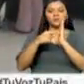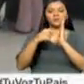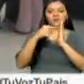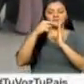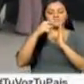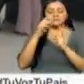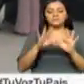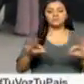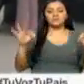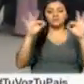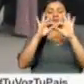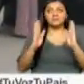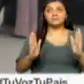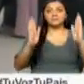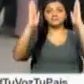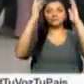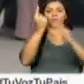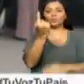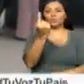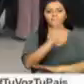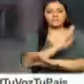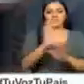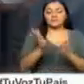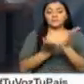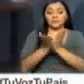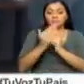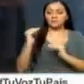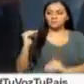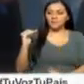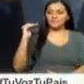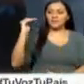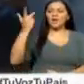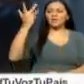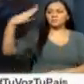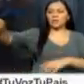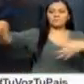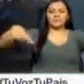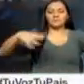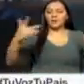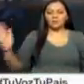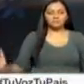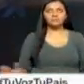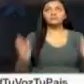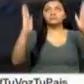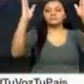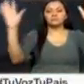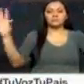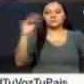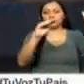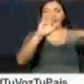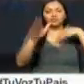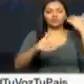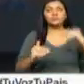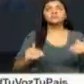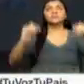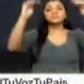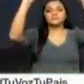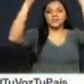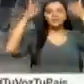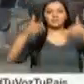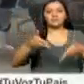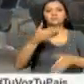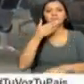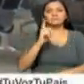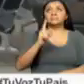es concentrar en un solo lugar una serie de servicios que estaban dispersos en la capital, con el fin de brindar una mejor atención a los